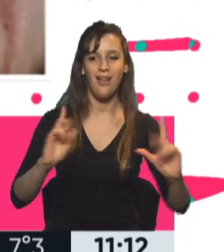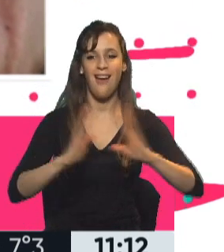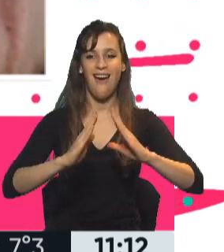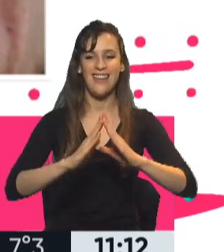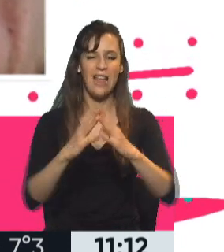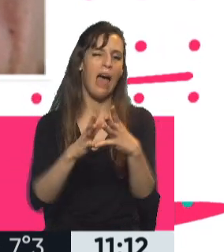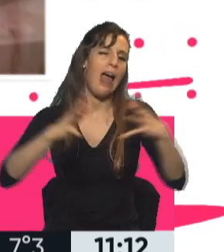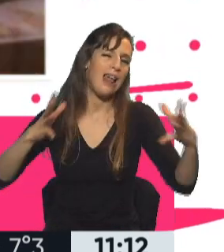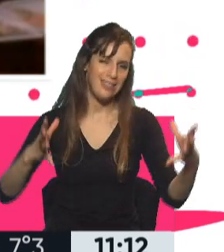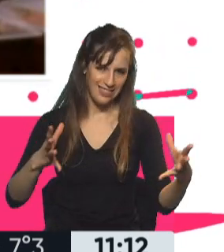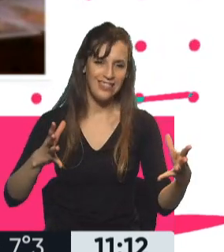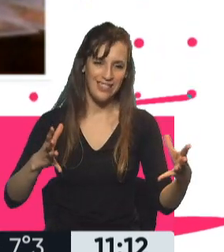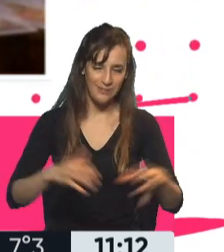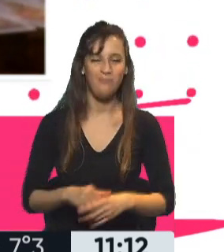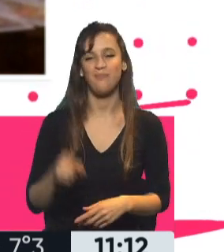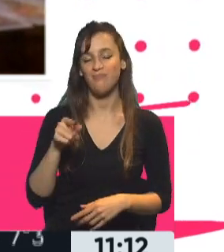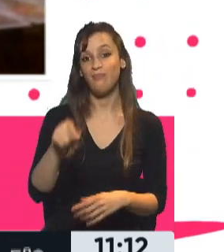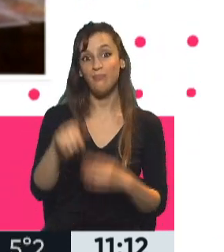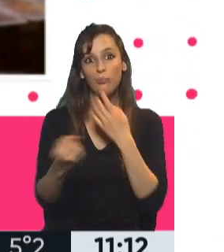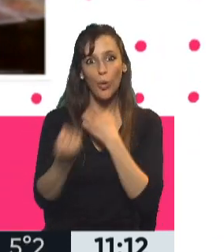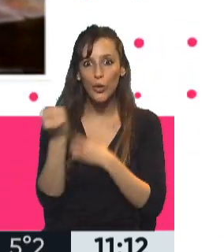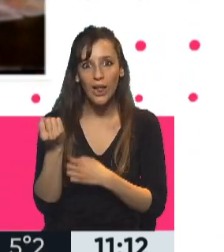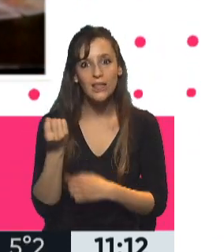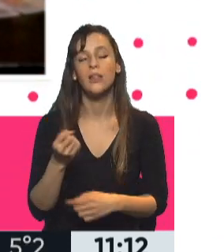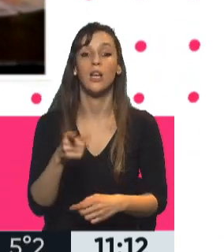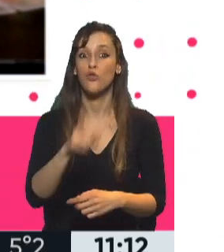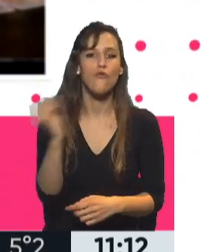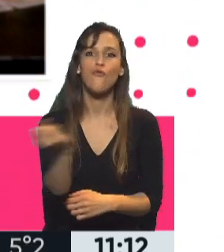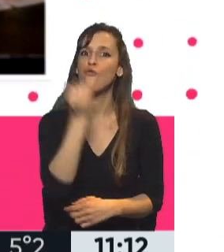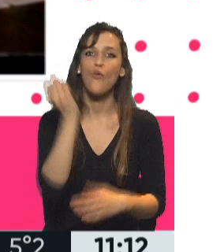¿no? Porque si no, es como que... Yo te diría que es fundamental.